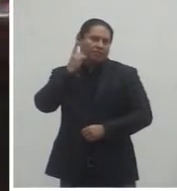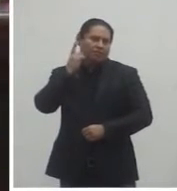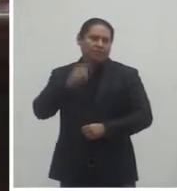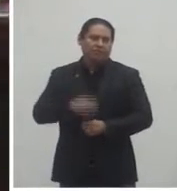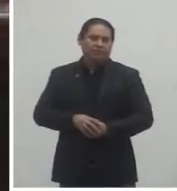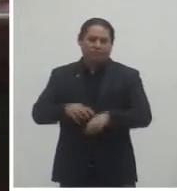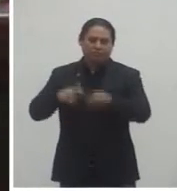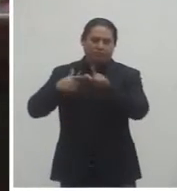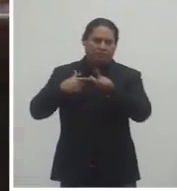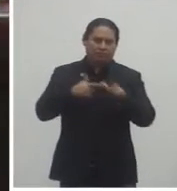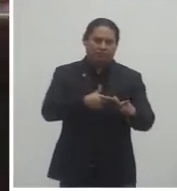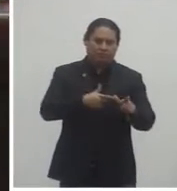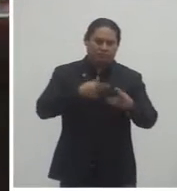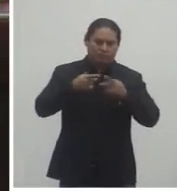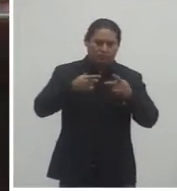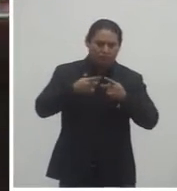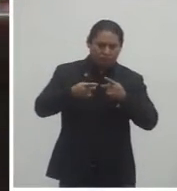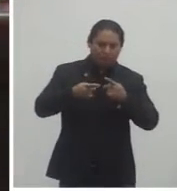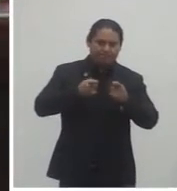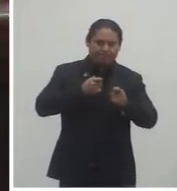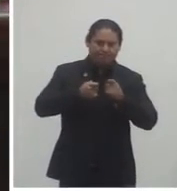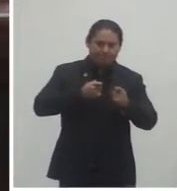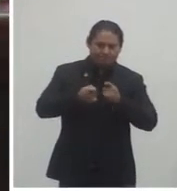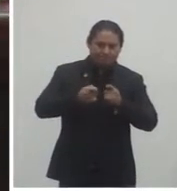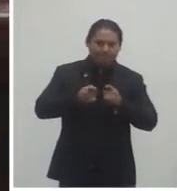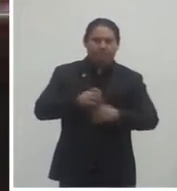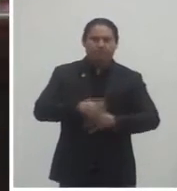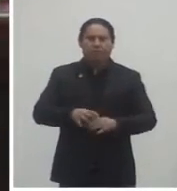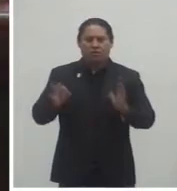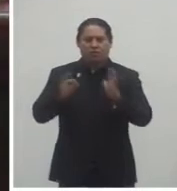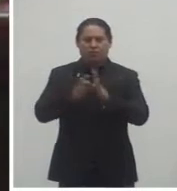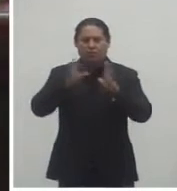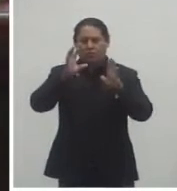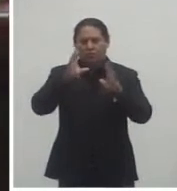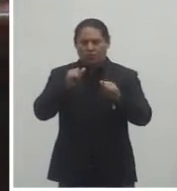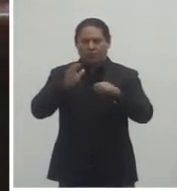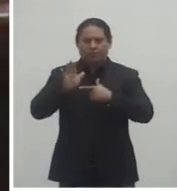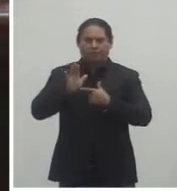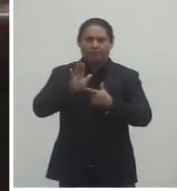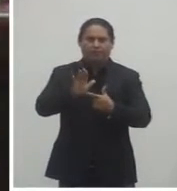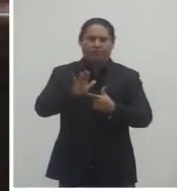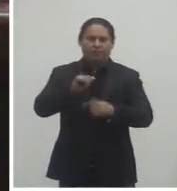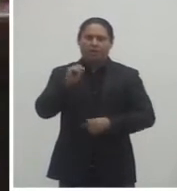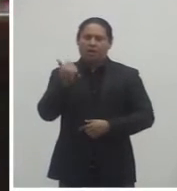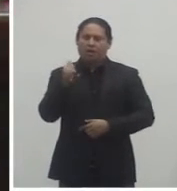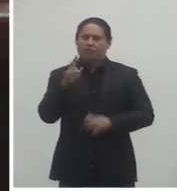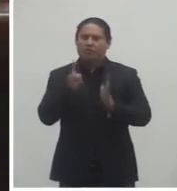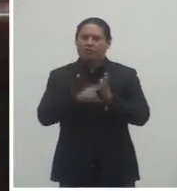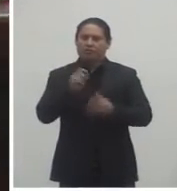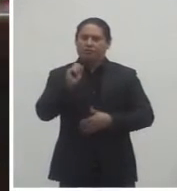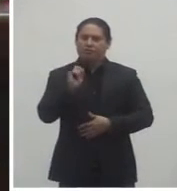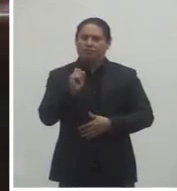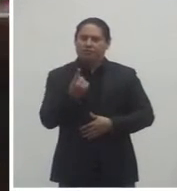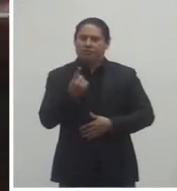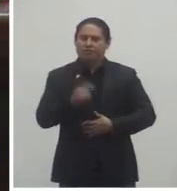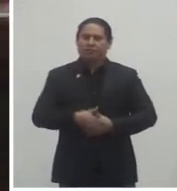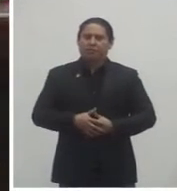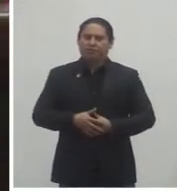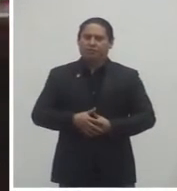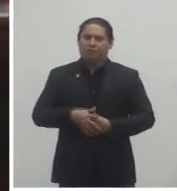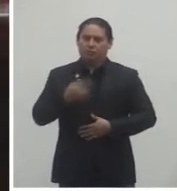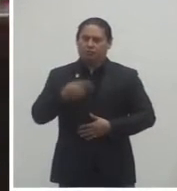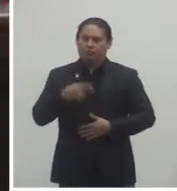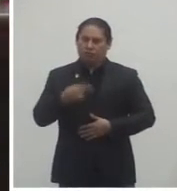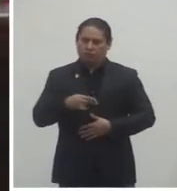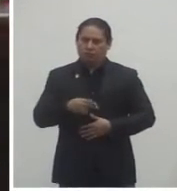a continuar con el proceso legislativo sobre el punto de acuerdo presentado en agosto del 2021,